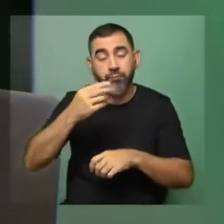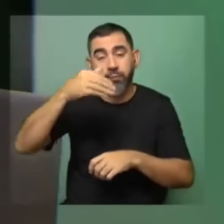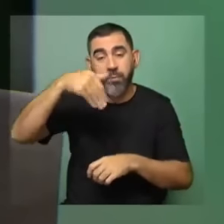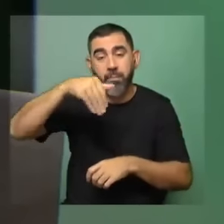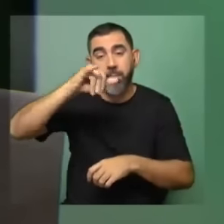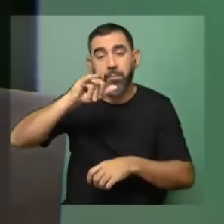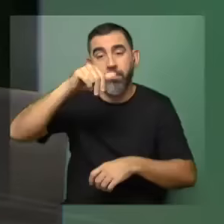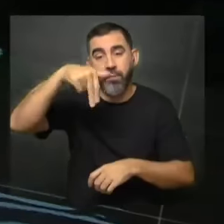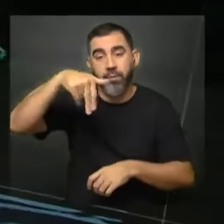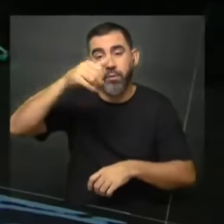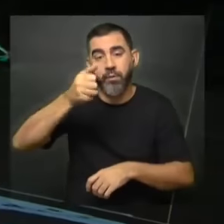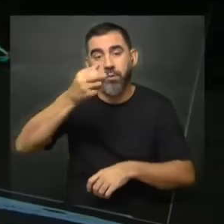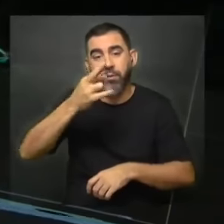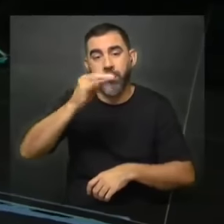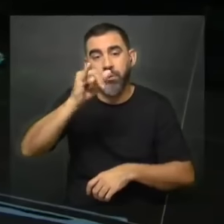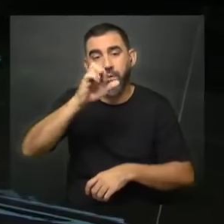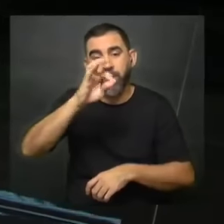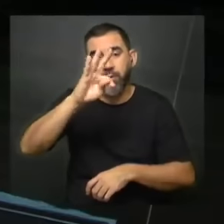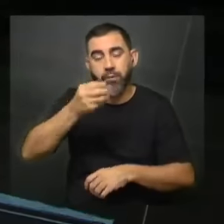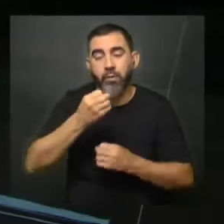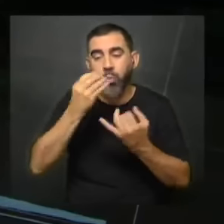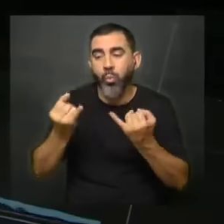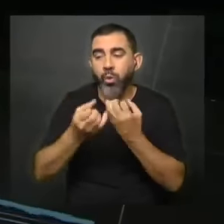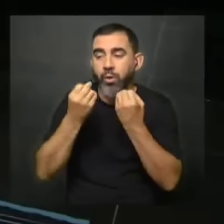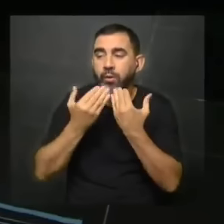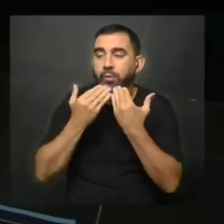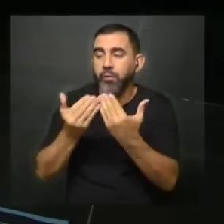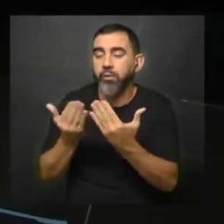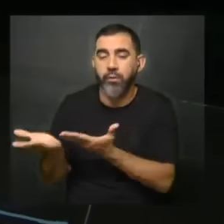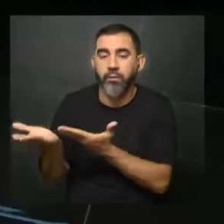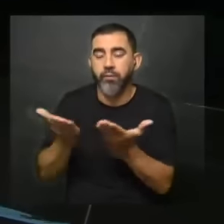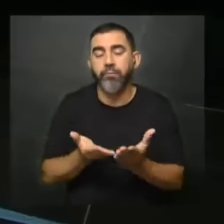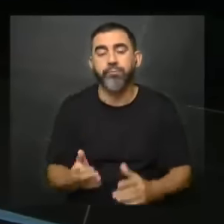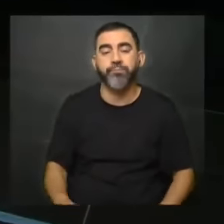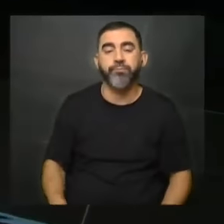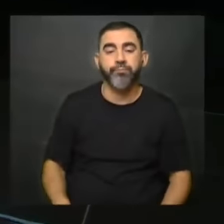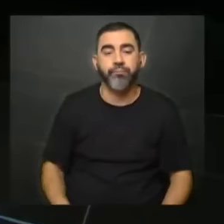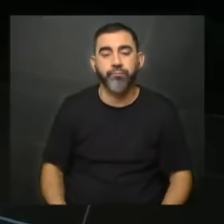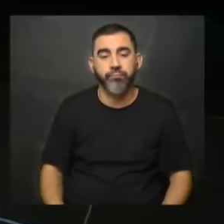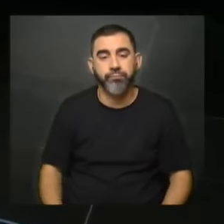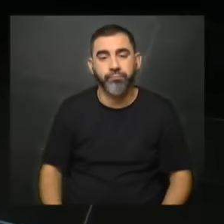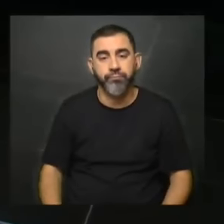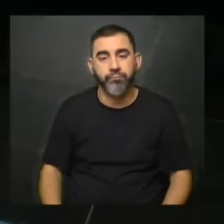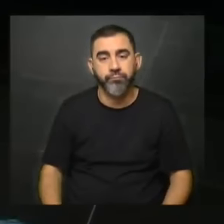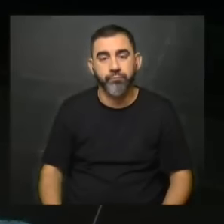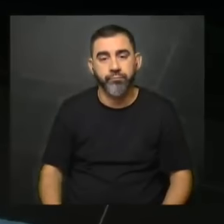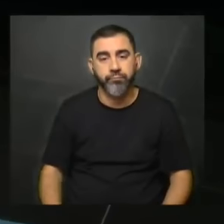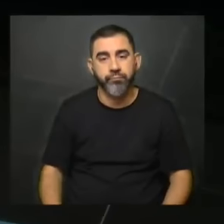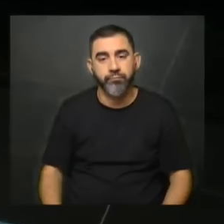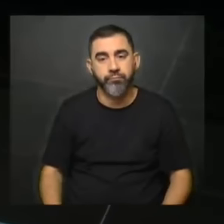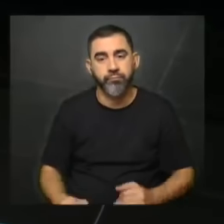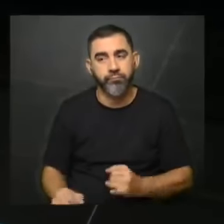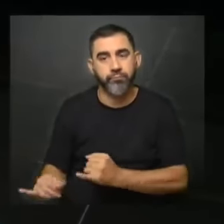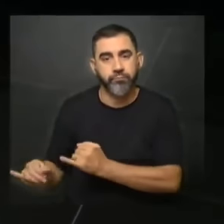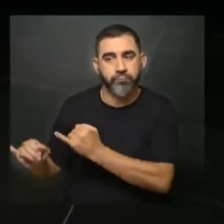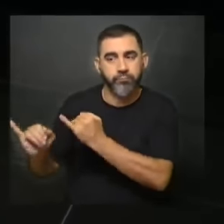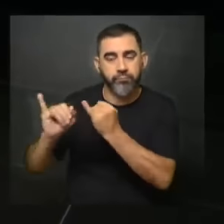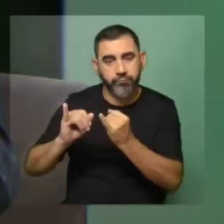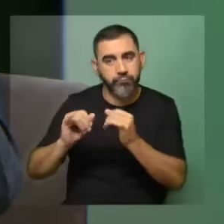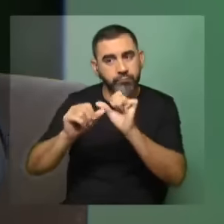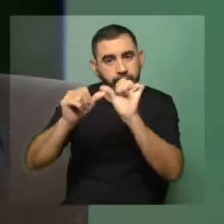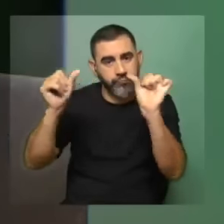Arrieta cómo le va doctor Buen día Bienvenido buen d Buenos días Muchas gracias por la invitación un placer que esté con nosotros doctor bueno unas jornadas bastante